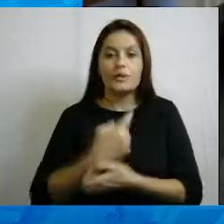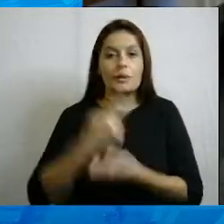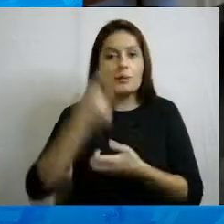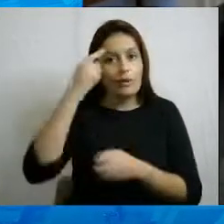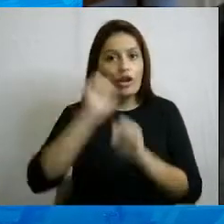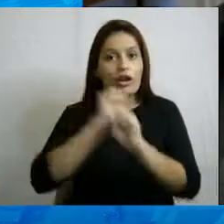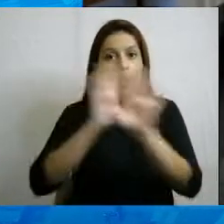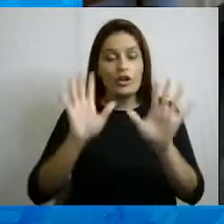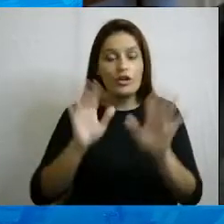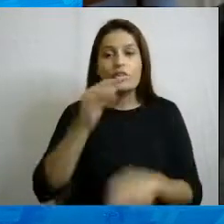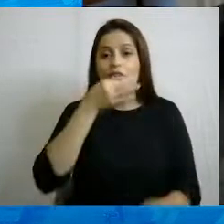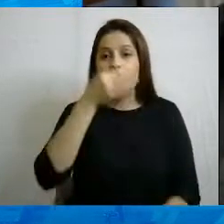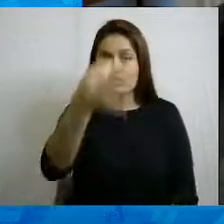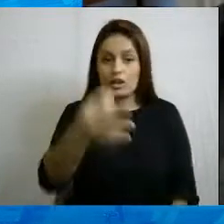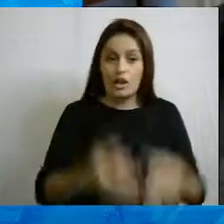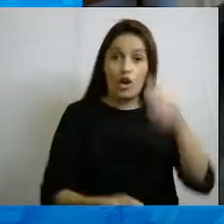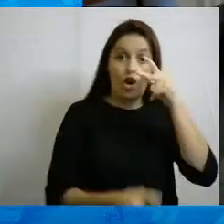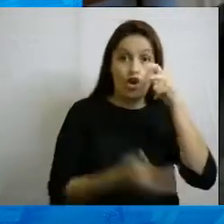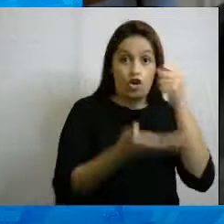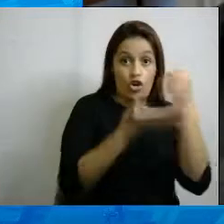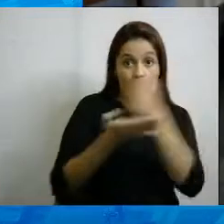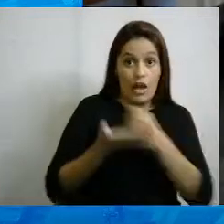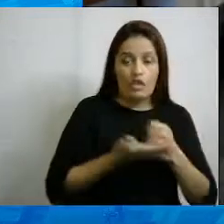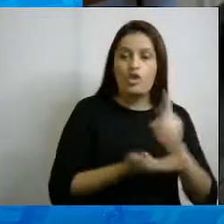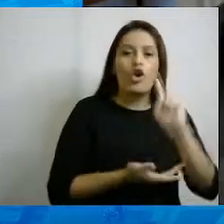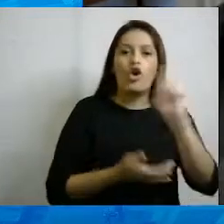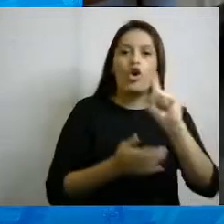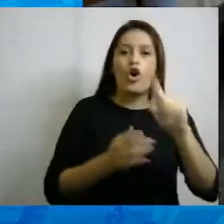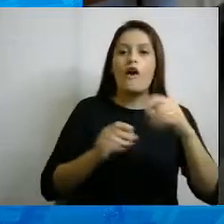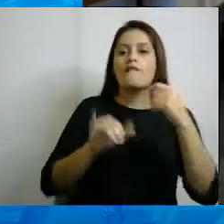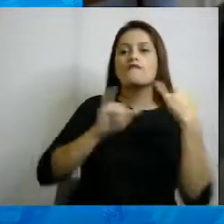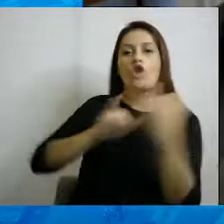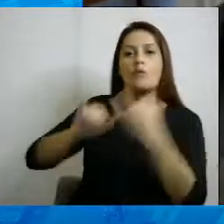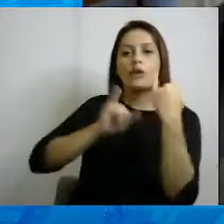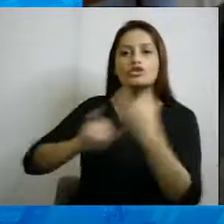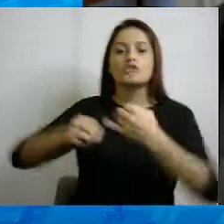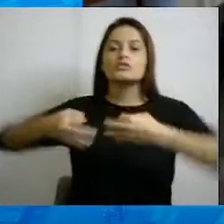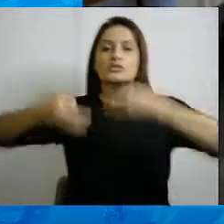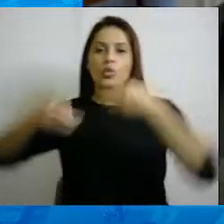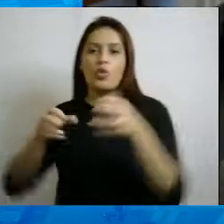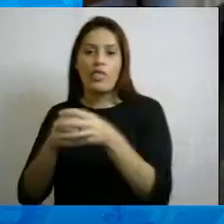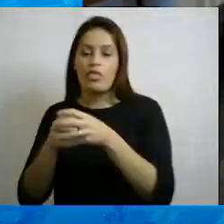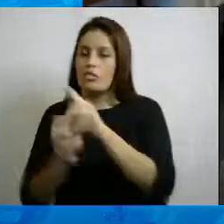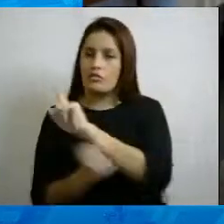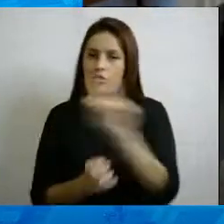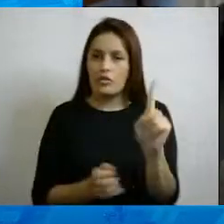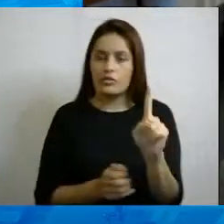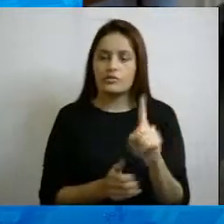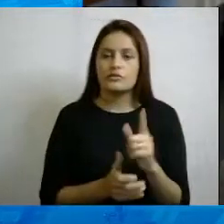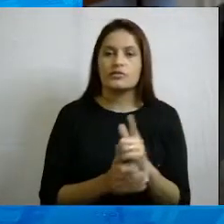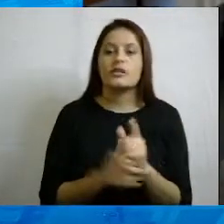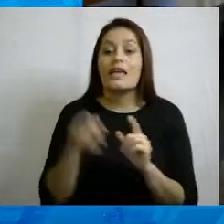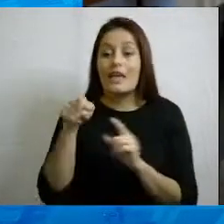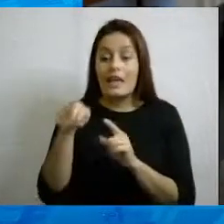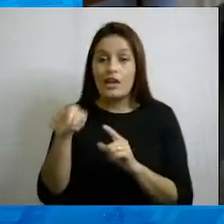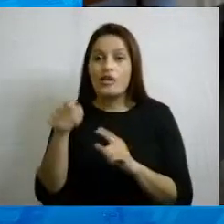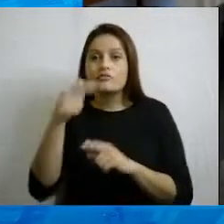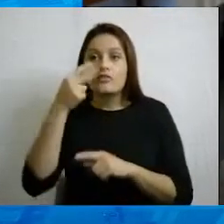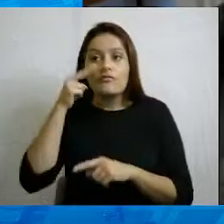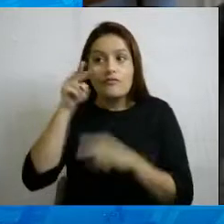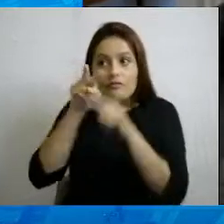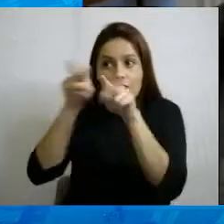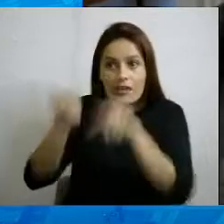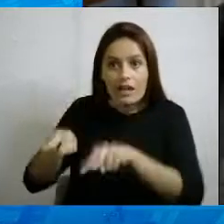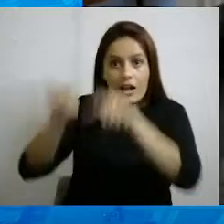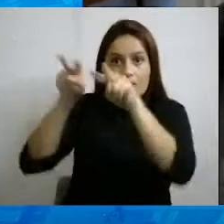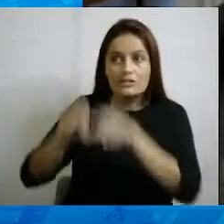que los notarios en este caso no instruyen al equipo de seguridad. El equipo de seguridad tiene una labor que es fiscalizar lo que sucede en el